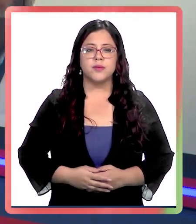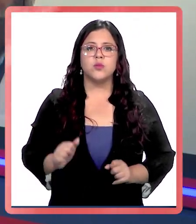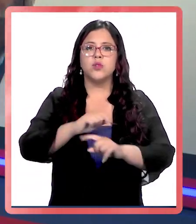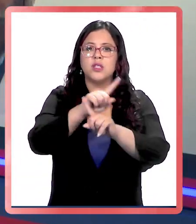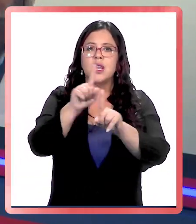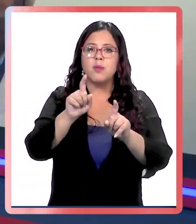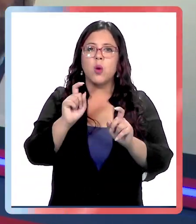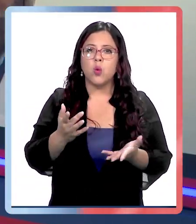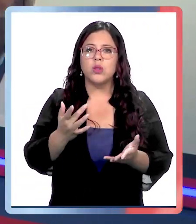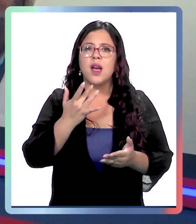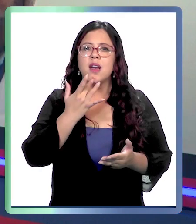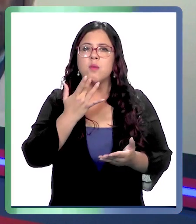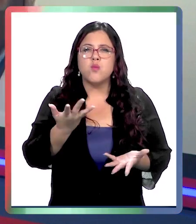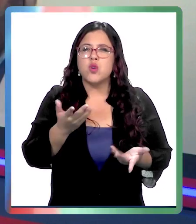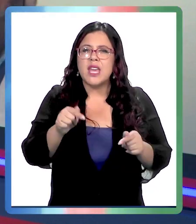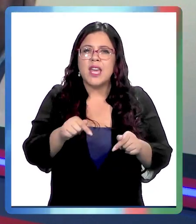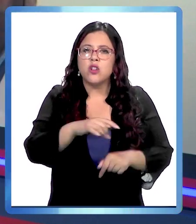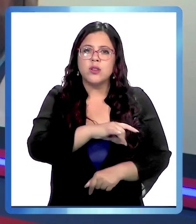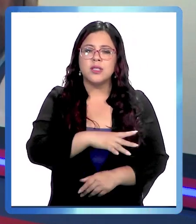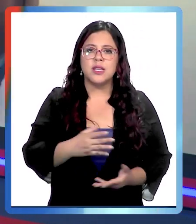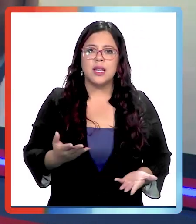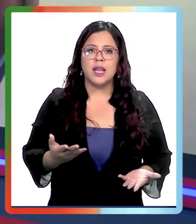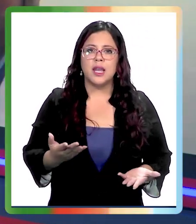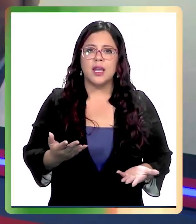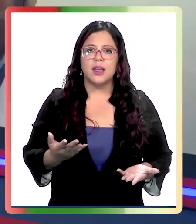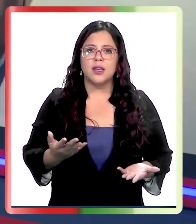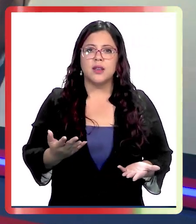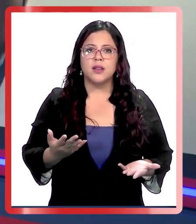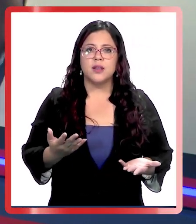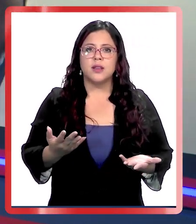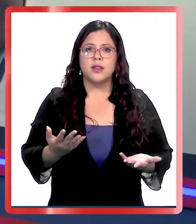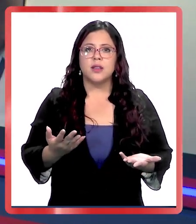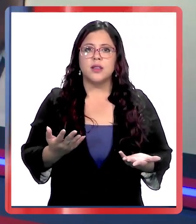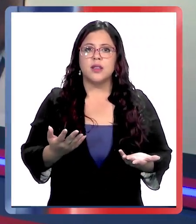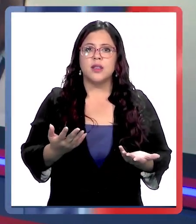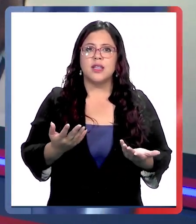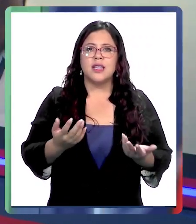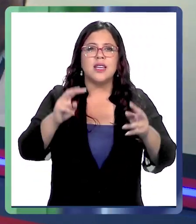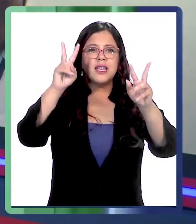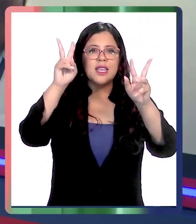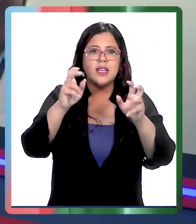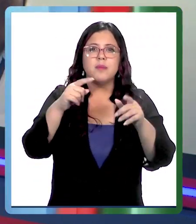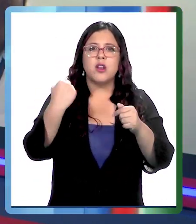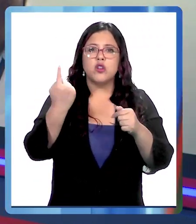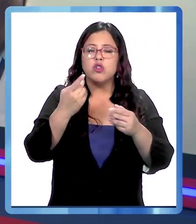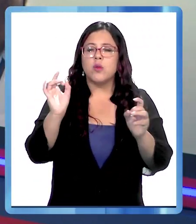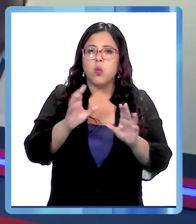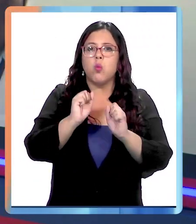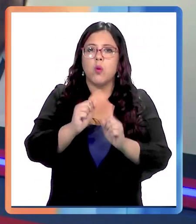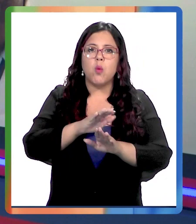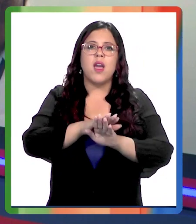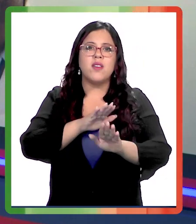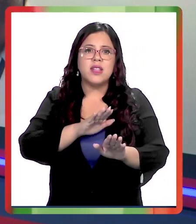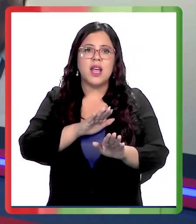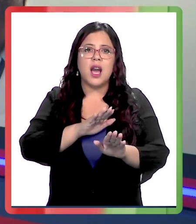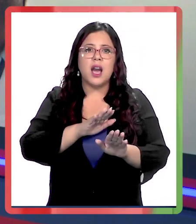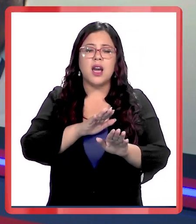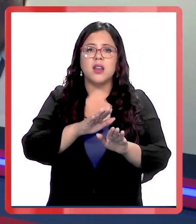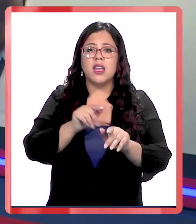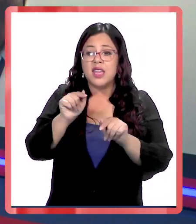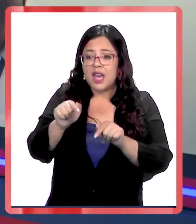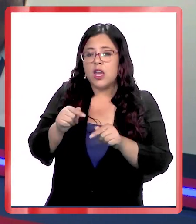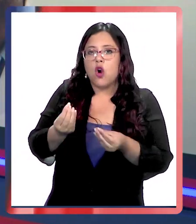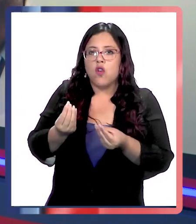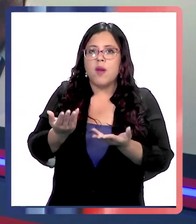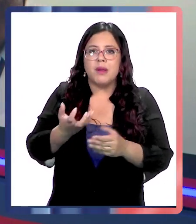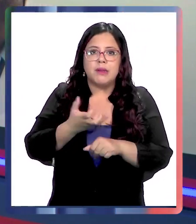en Chile? ¿Cuáles son los hábitos que nosotros mantenemos que podrían provocar este tipo de cáncer? ¿Cuáles son las causas que no